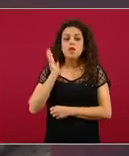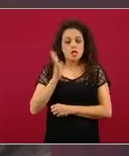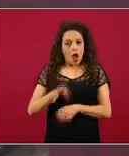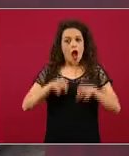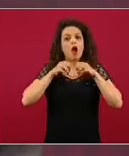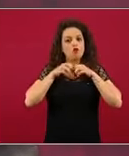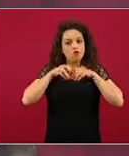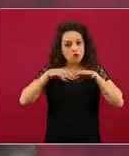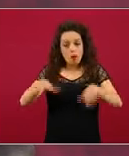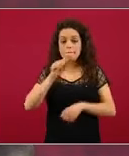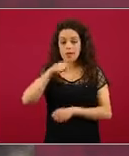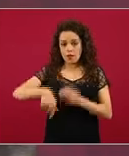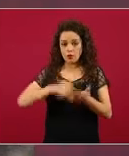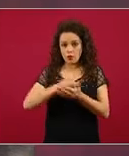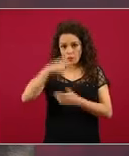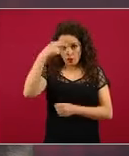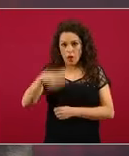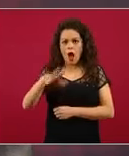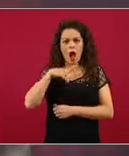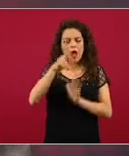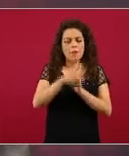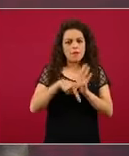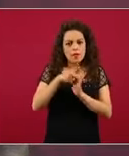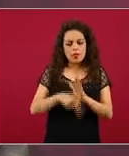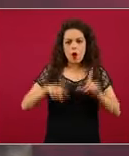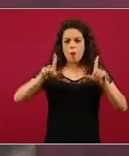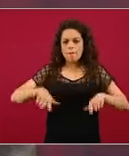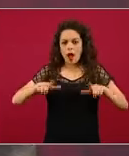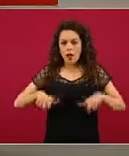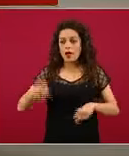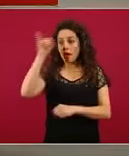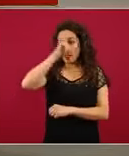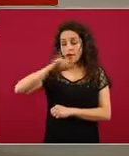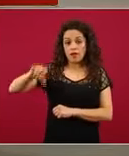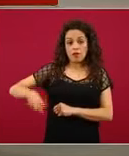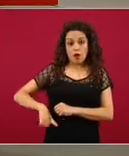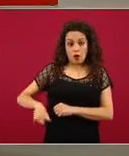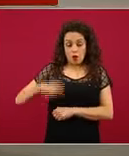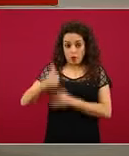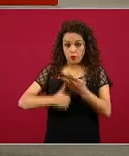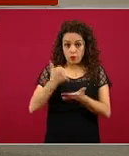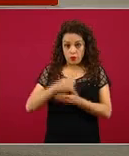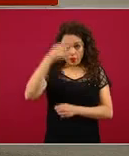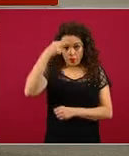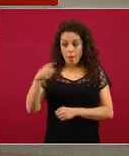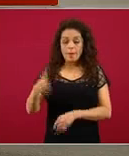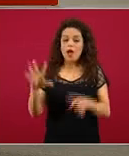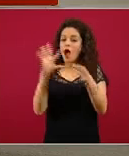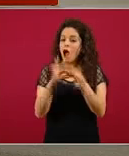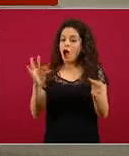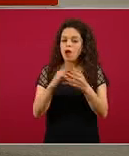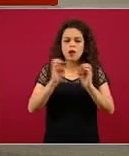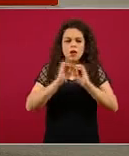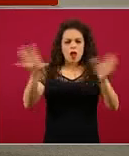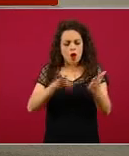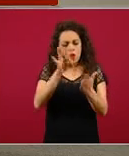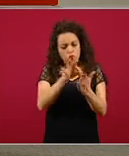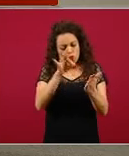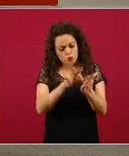la de la Ciudad de México. Hay un video y una página web de la jefa de Gobierno de la Ciudad de México que explica puntualmente las